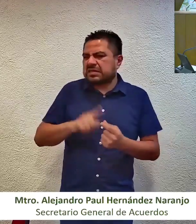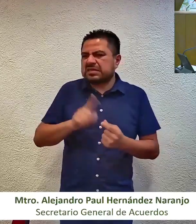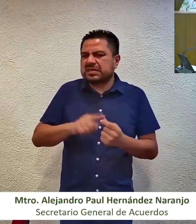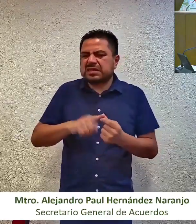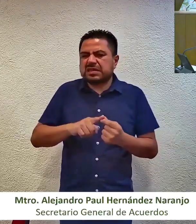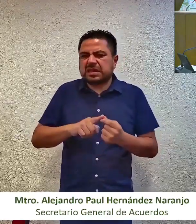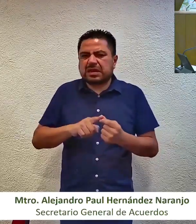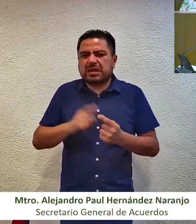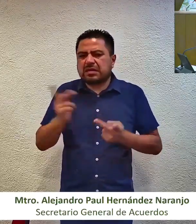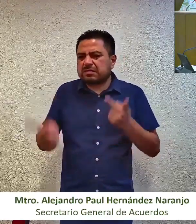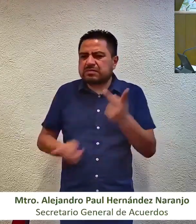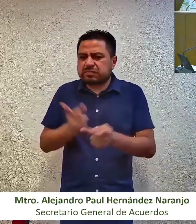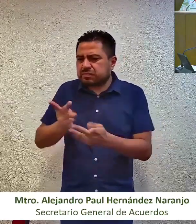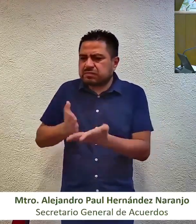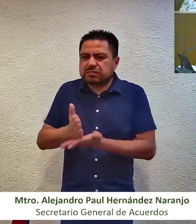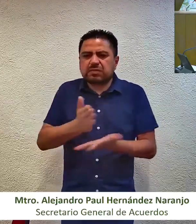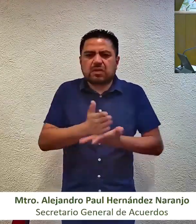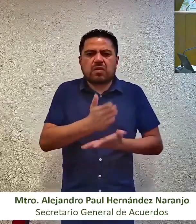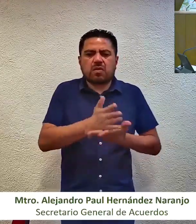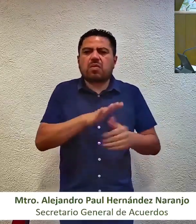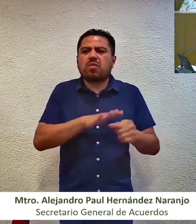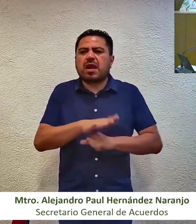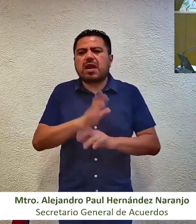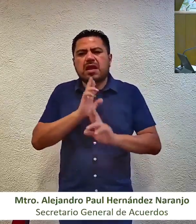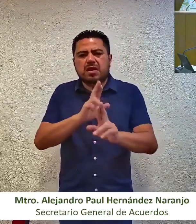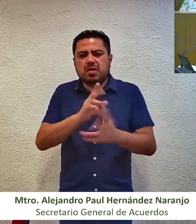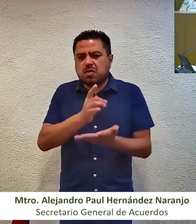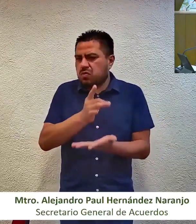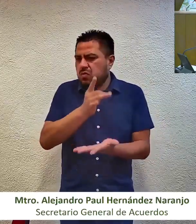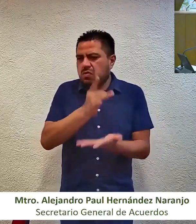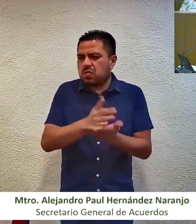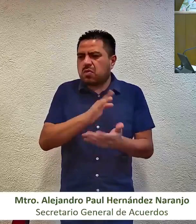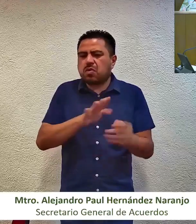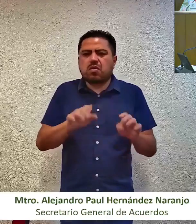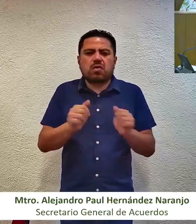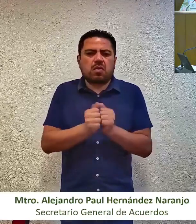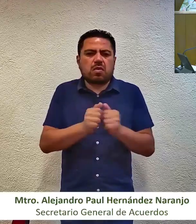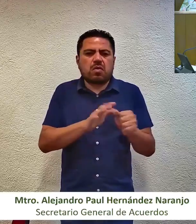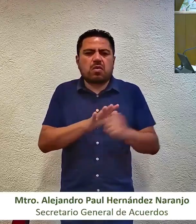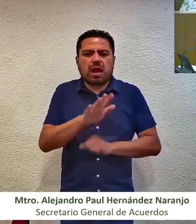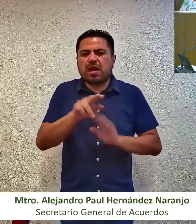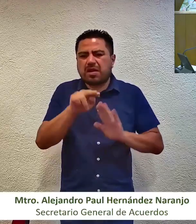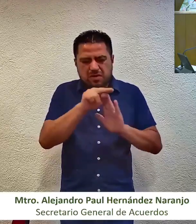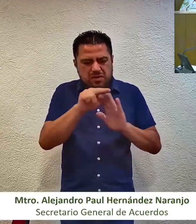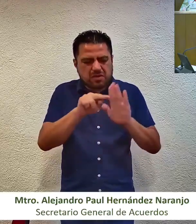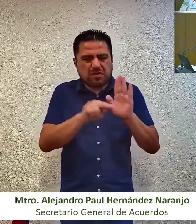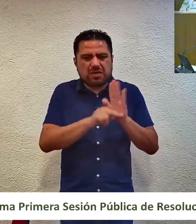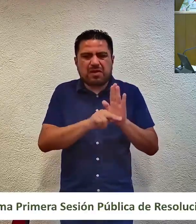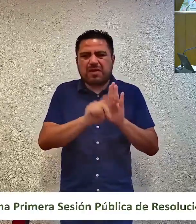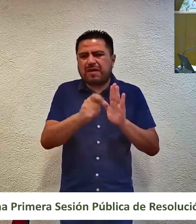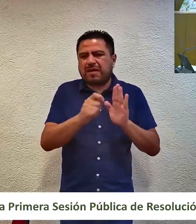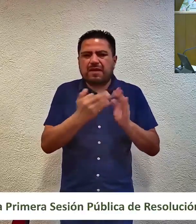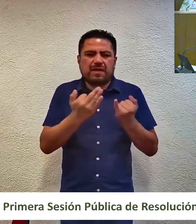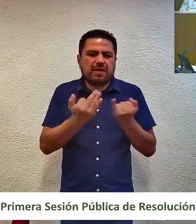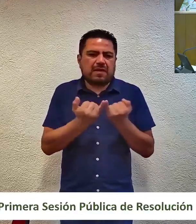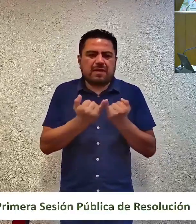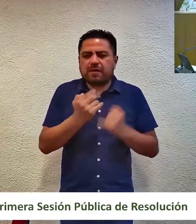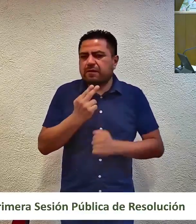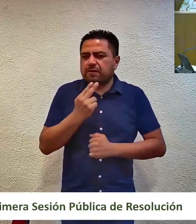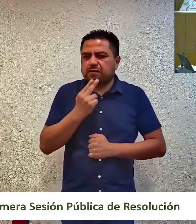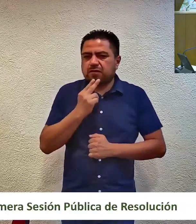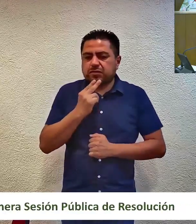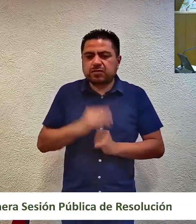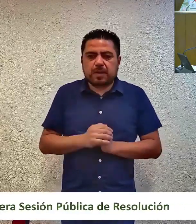dicha consulta, las cuales responderán única y exclusivamente con base en las normas que rigen y conducen su función. Así,